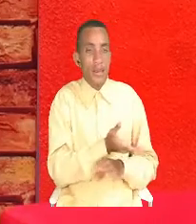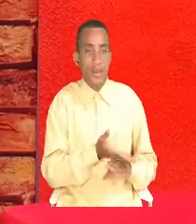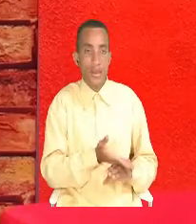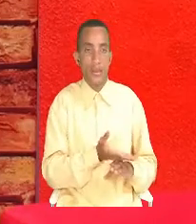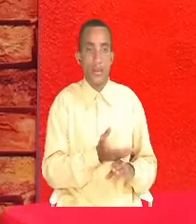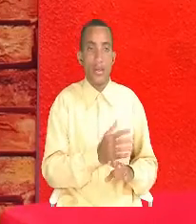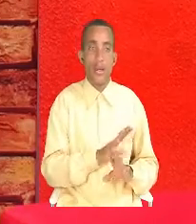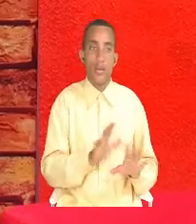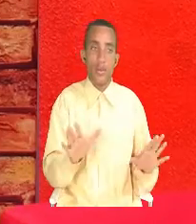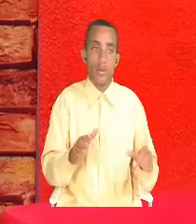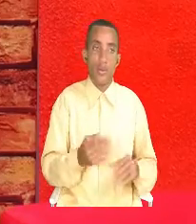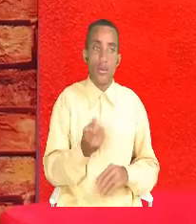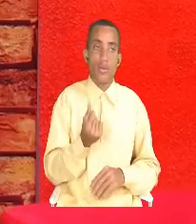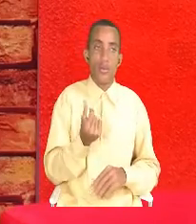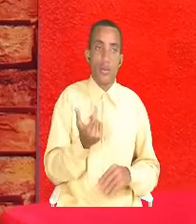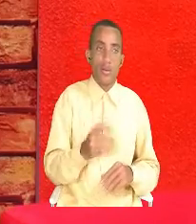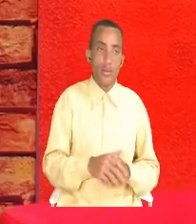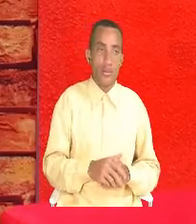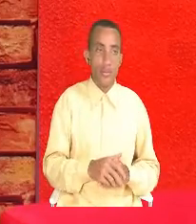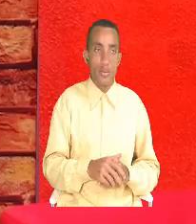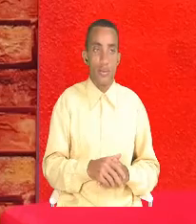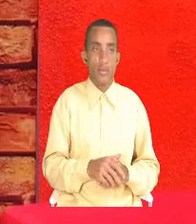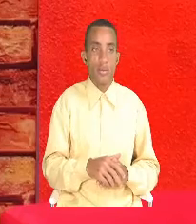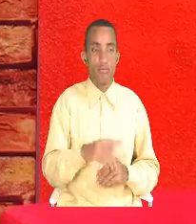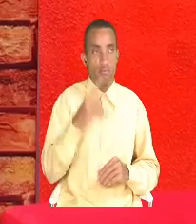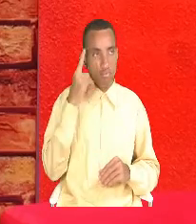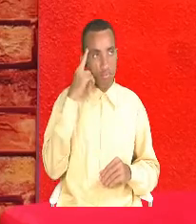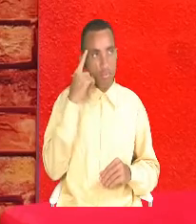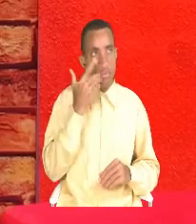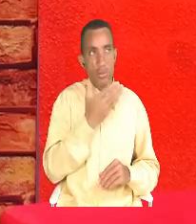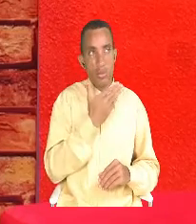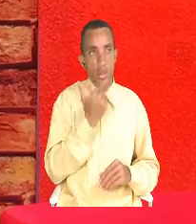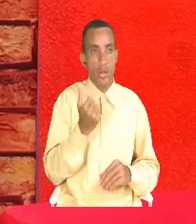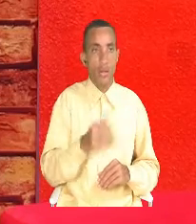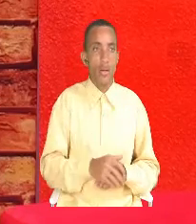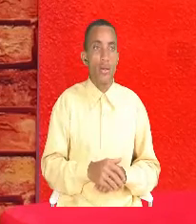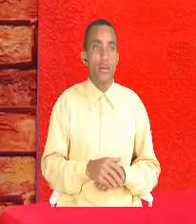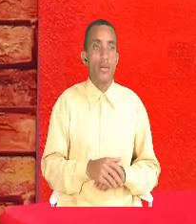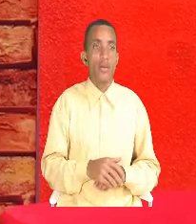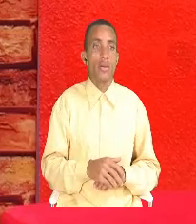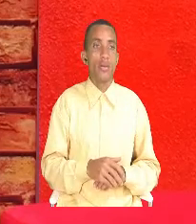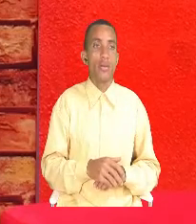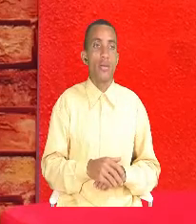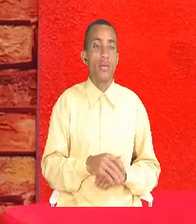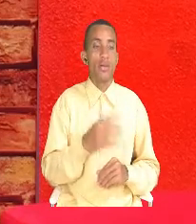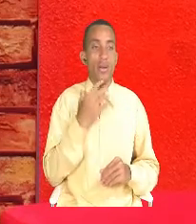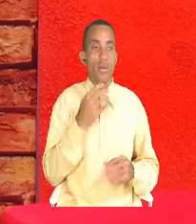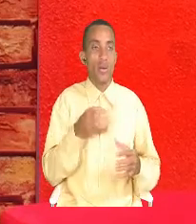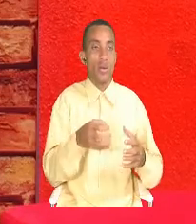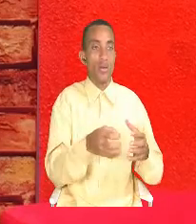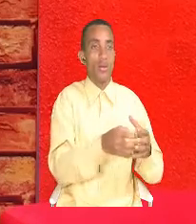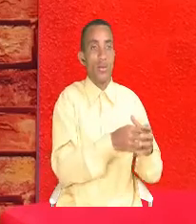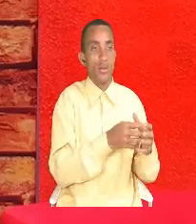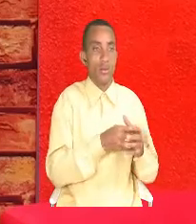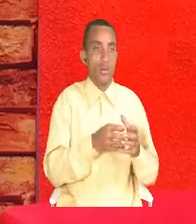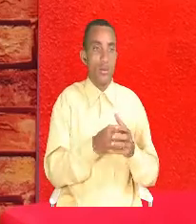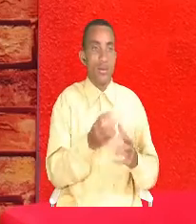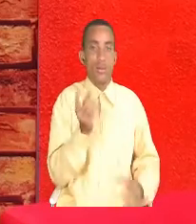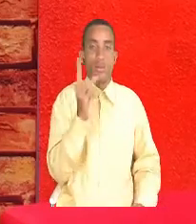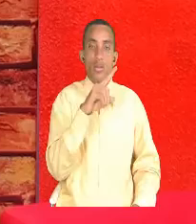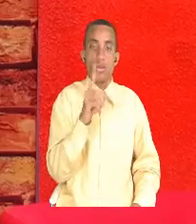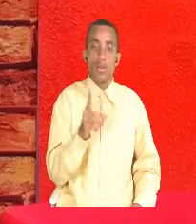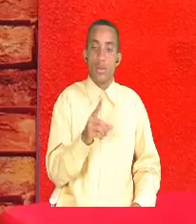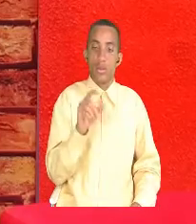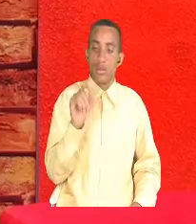no nos exija un capital, yo creería que la más opcionada es la sociedad, la SAS, que es la